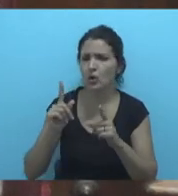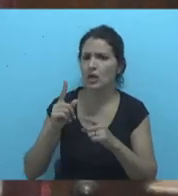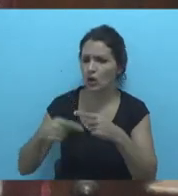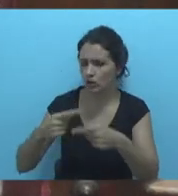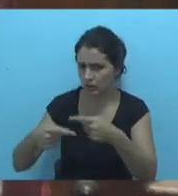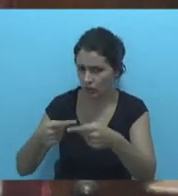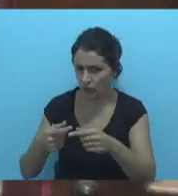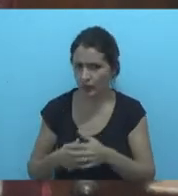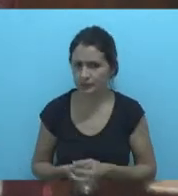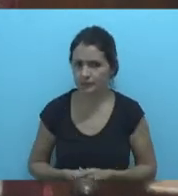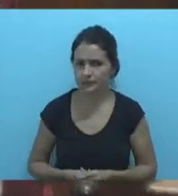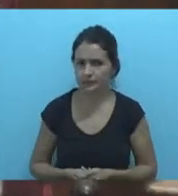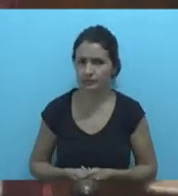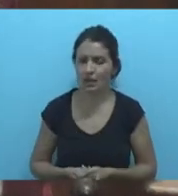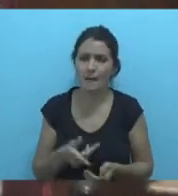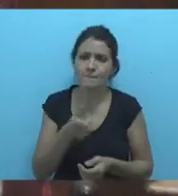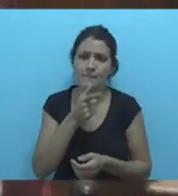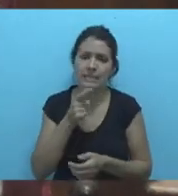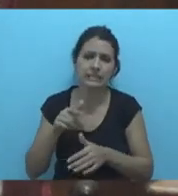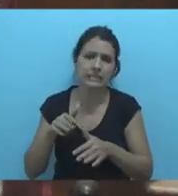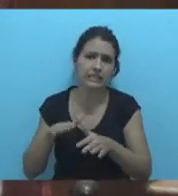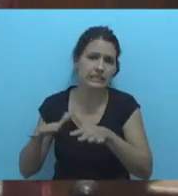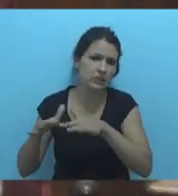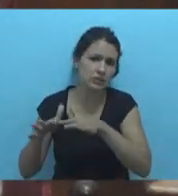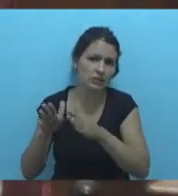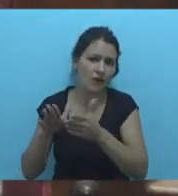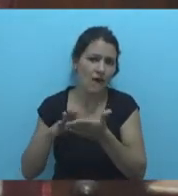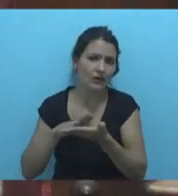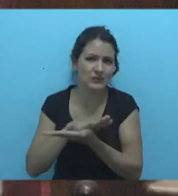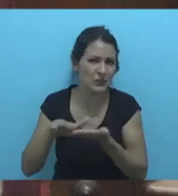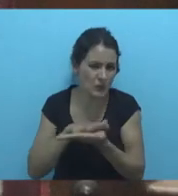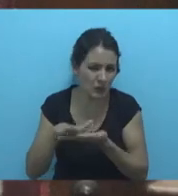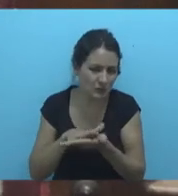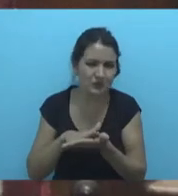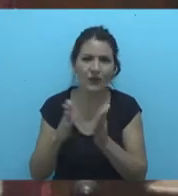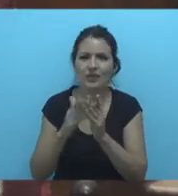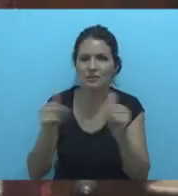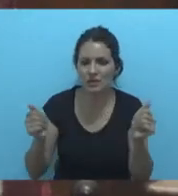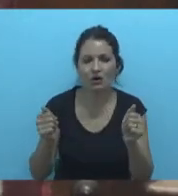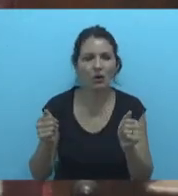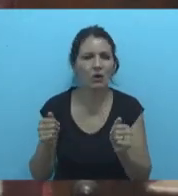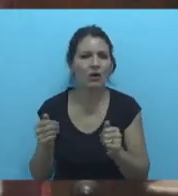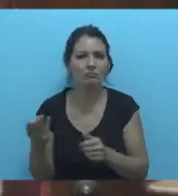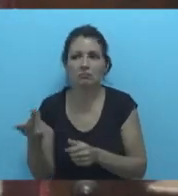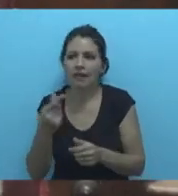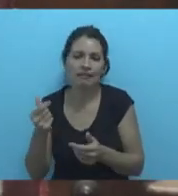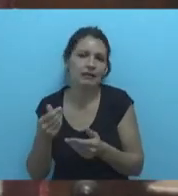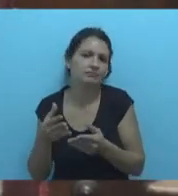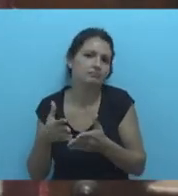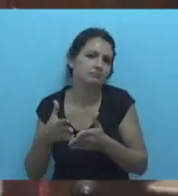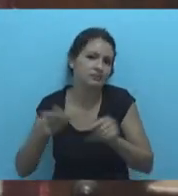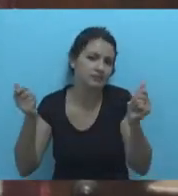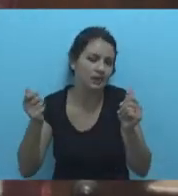es la problemática. Porque si no, parecería de que este es un tema que ya está terminado, que la plata desapareció, que casi es